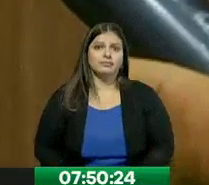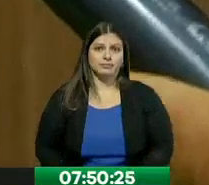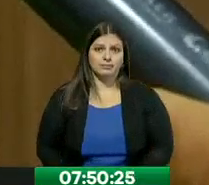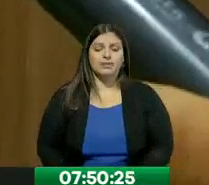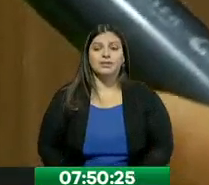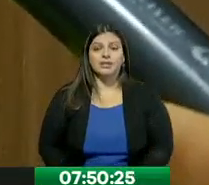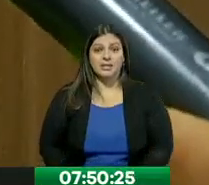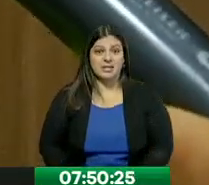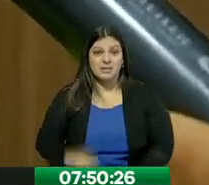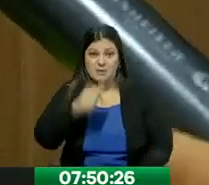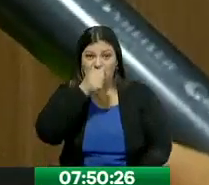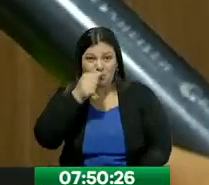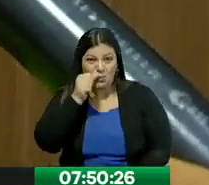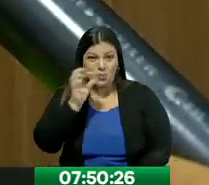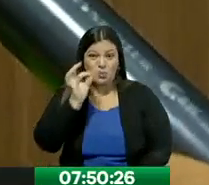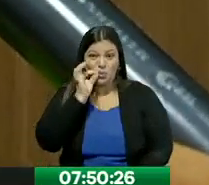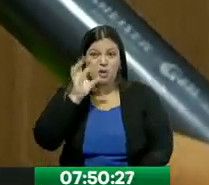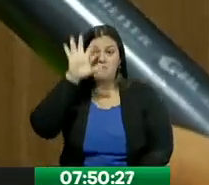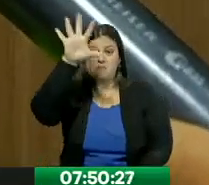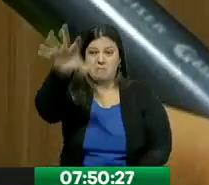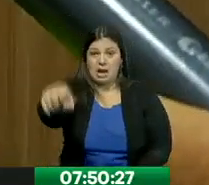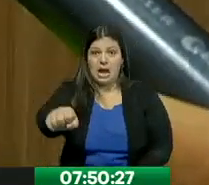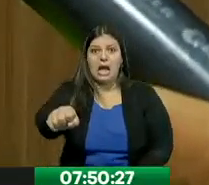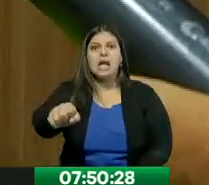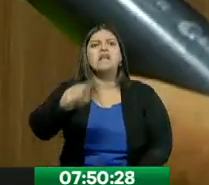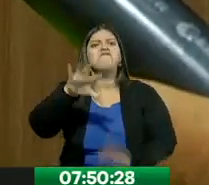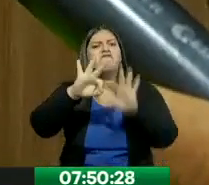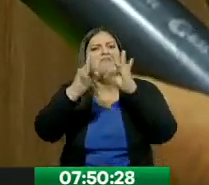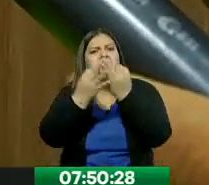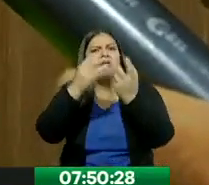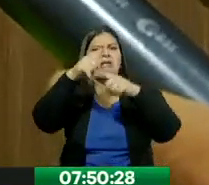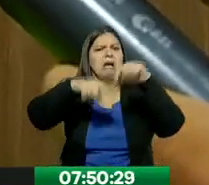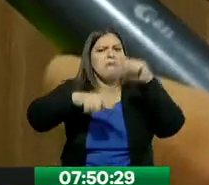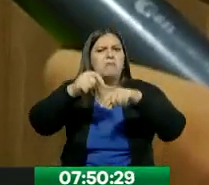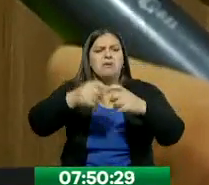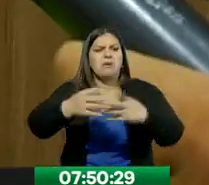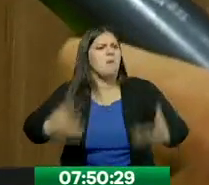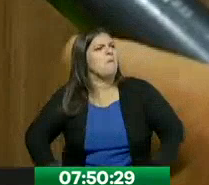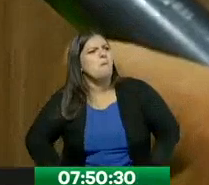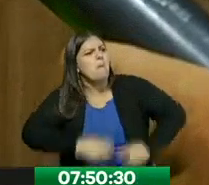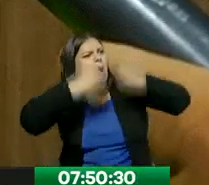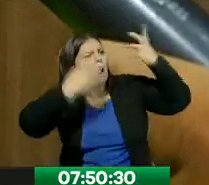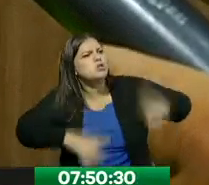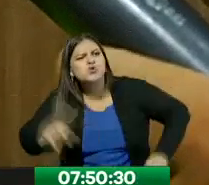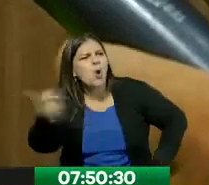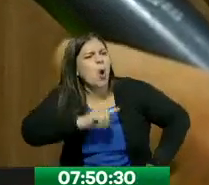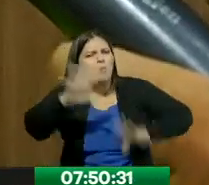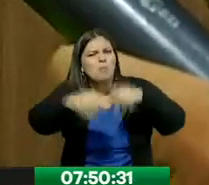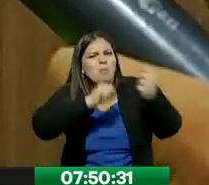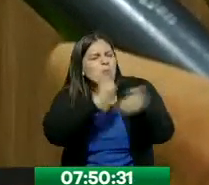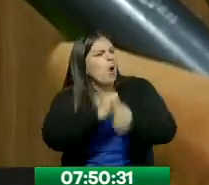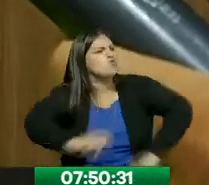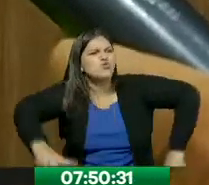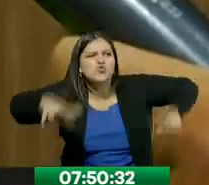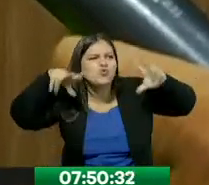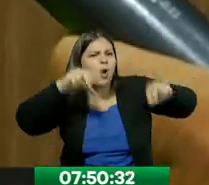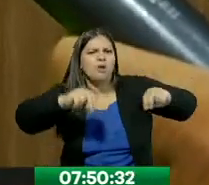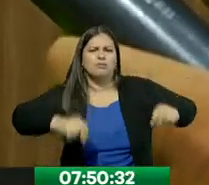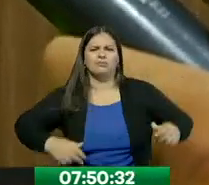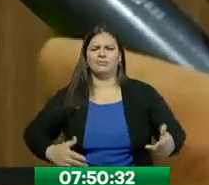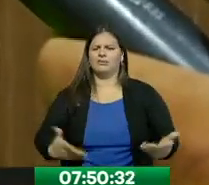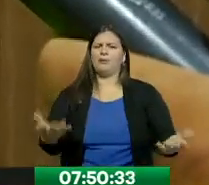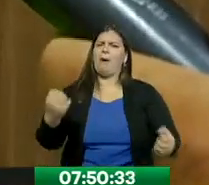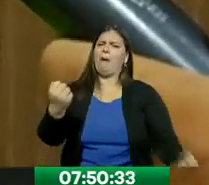protege a este tipo de personas que realizan el expendio. Entonces nos dificultan muchas veces realizar nuestro trabajo, por lo cual en